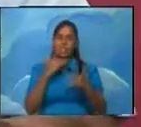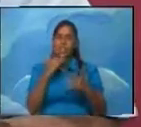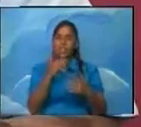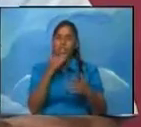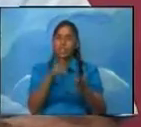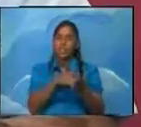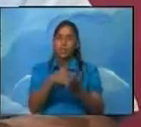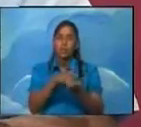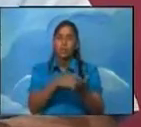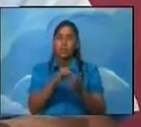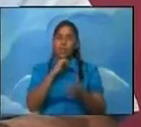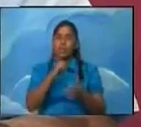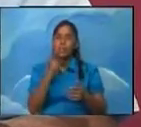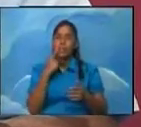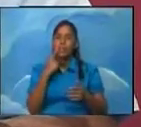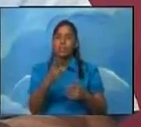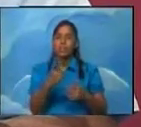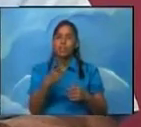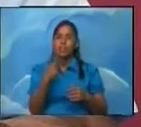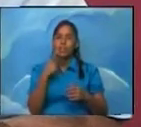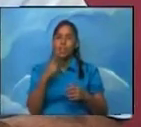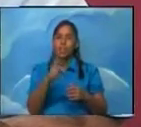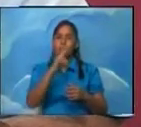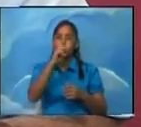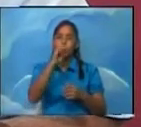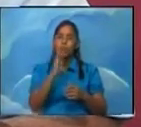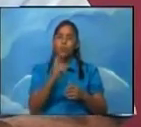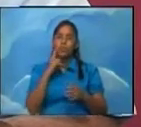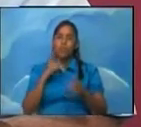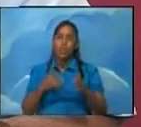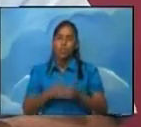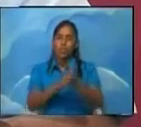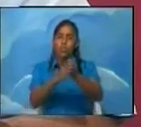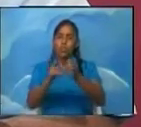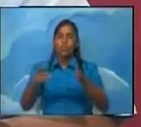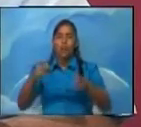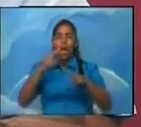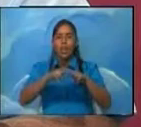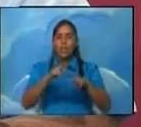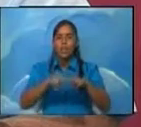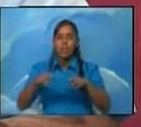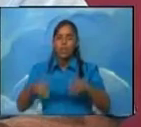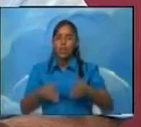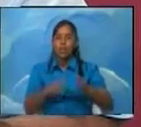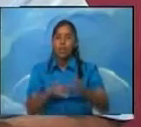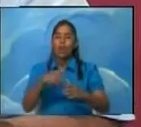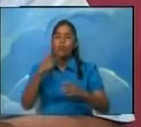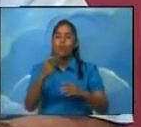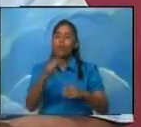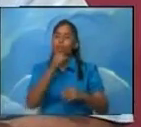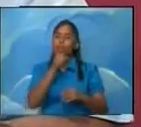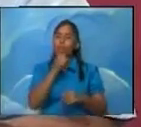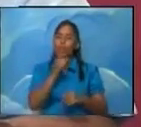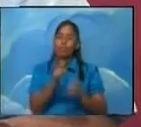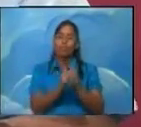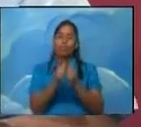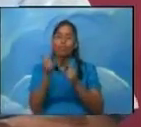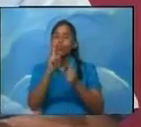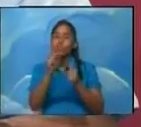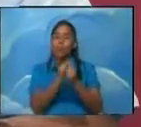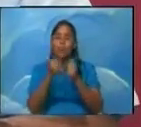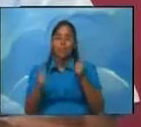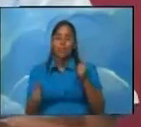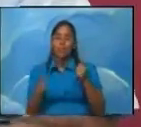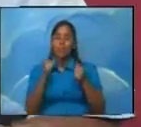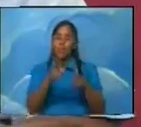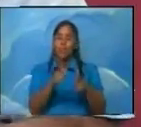dudaba era el texto que dice allí en Proverbios, que dice, instruye el niño en los caminos y aún cuando fuere viejo se apartará de él. Entonces